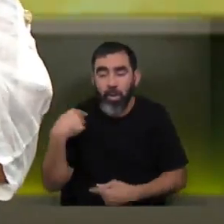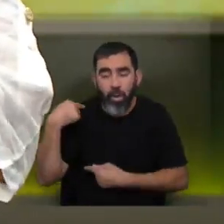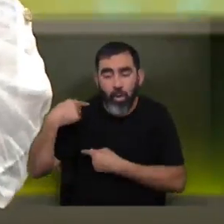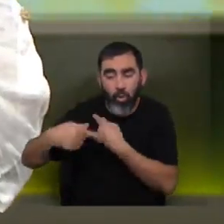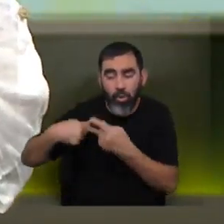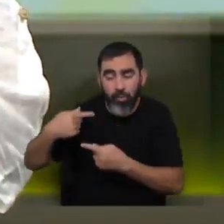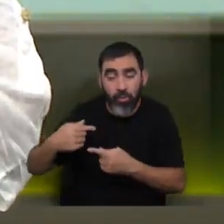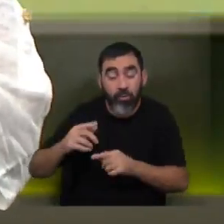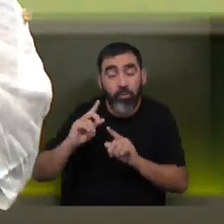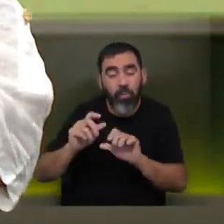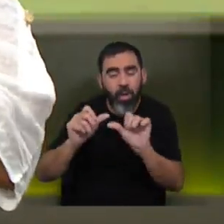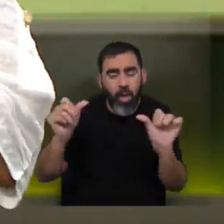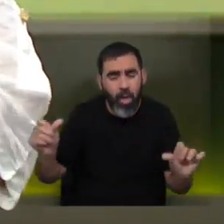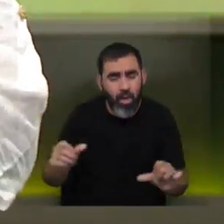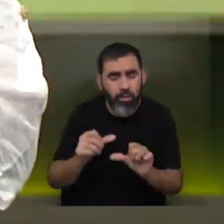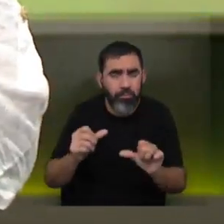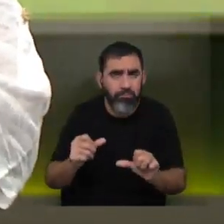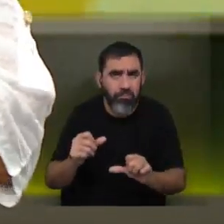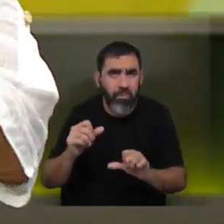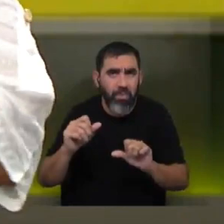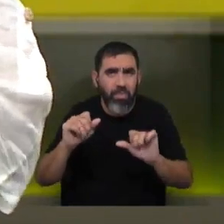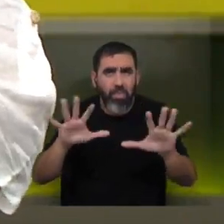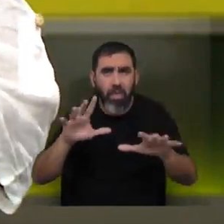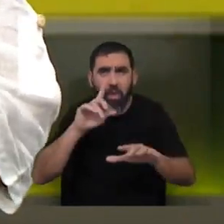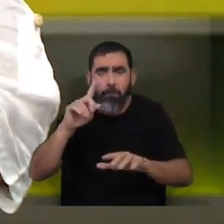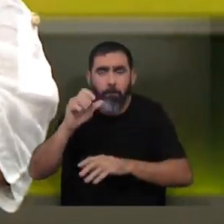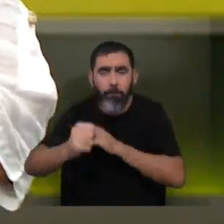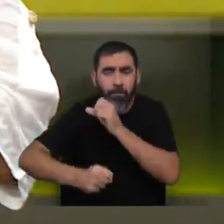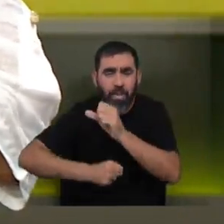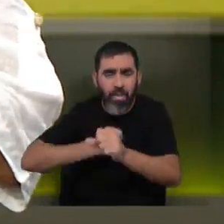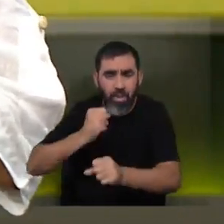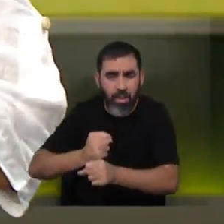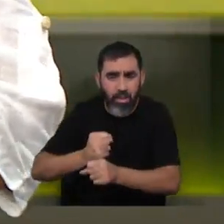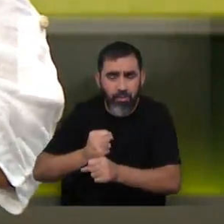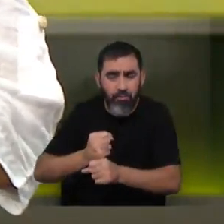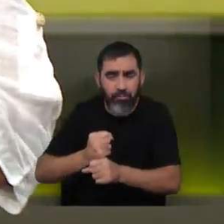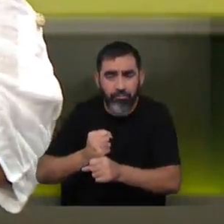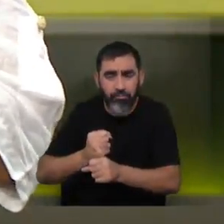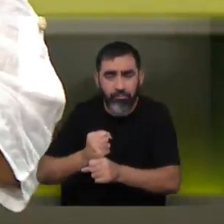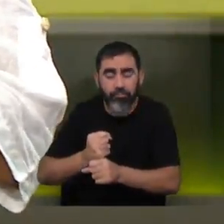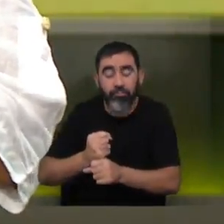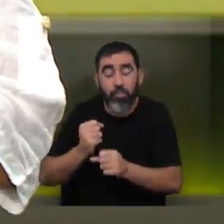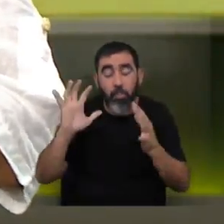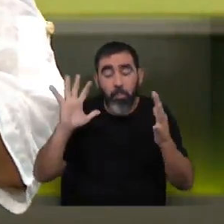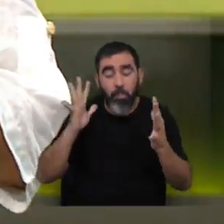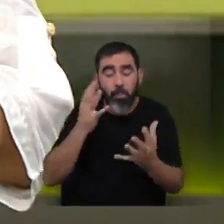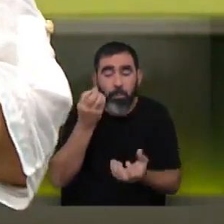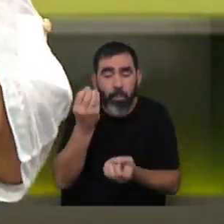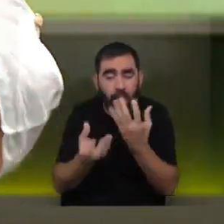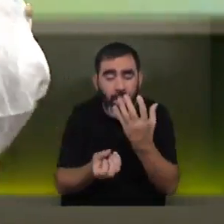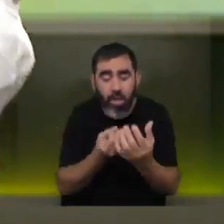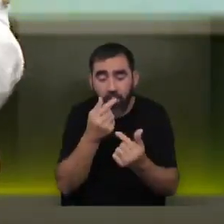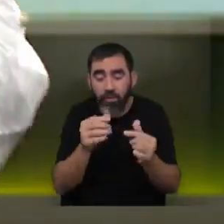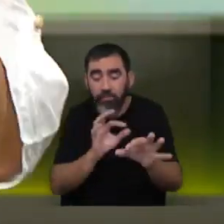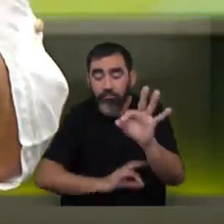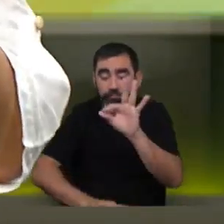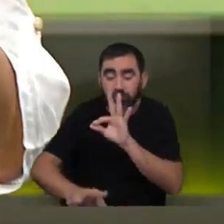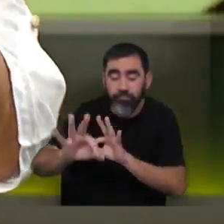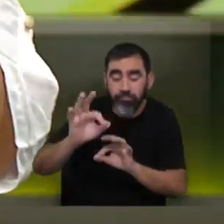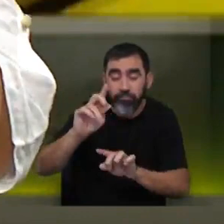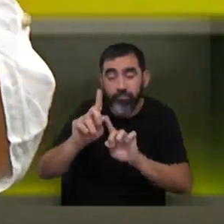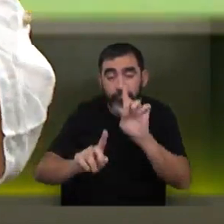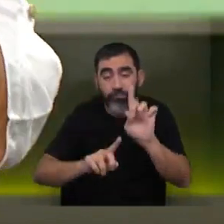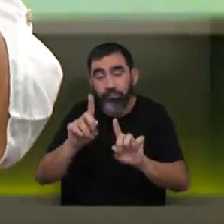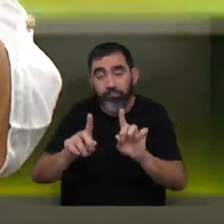incluso digo, lo que venimos haciendo hace alrededor de 10.000 años con la domesticación de las plantas y todo eso, es seleccionar un